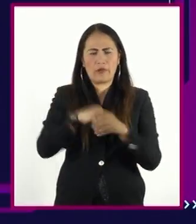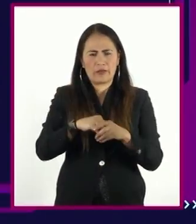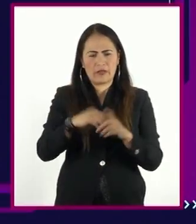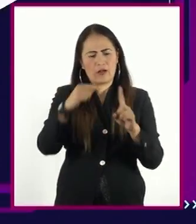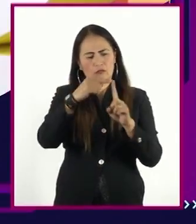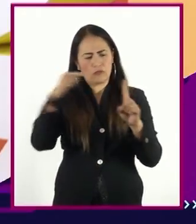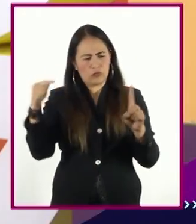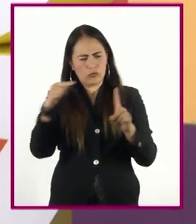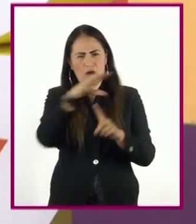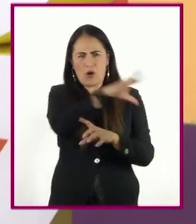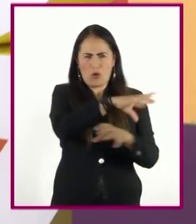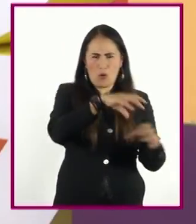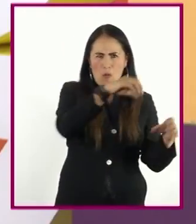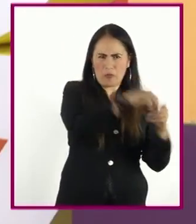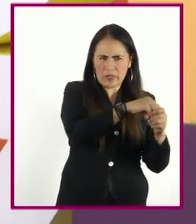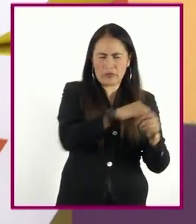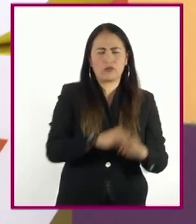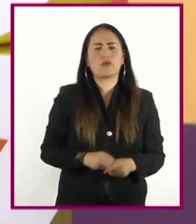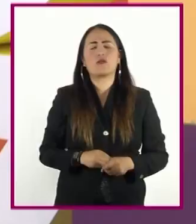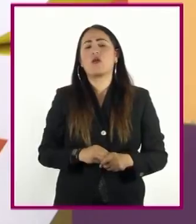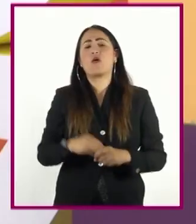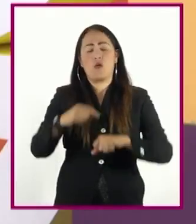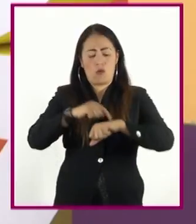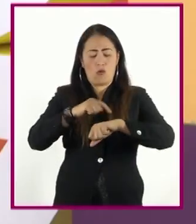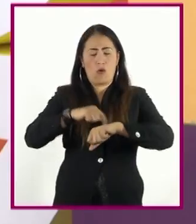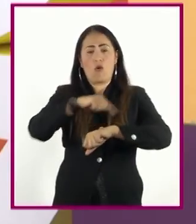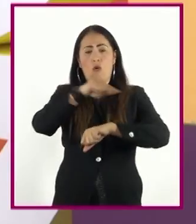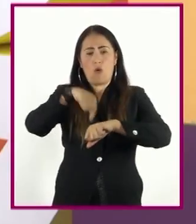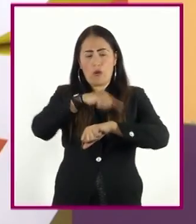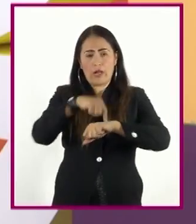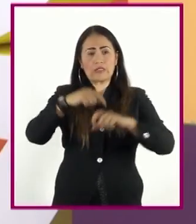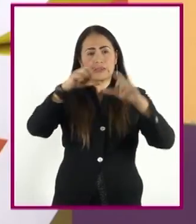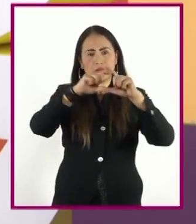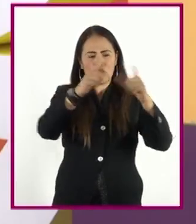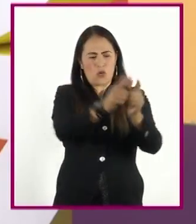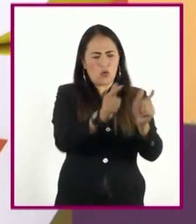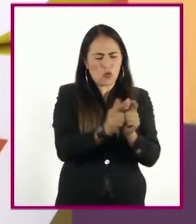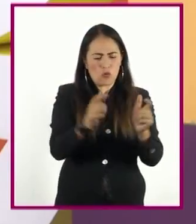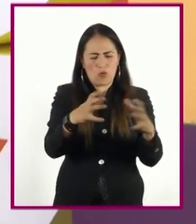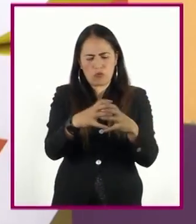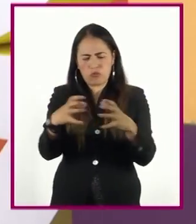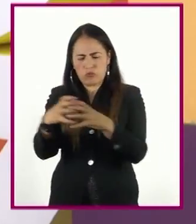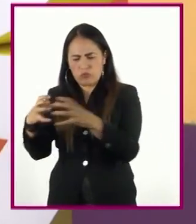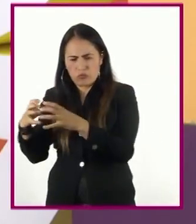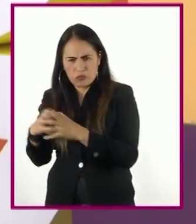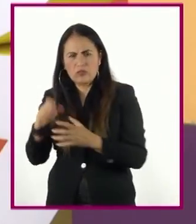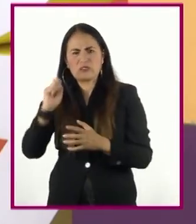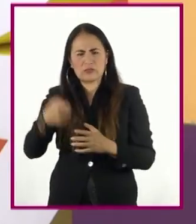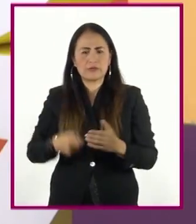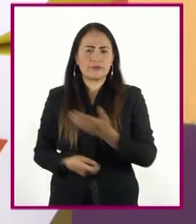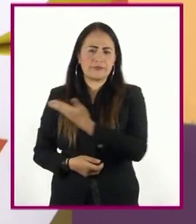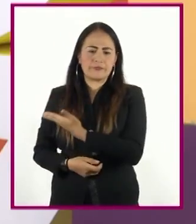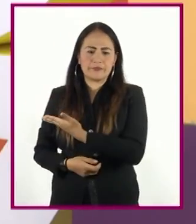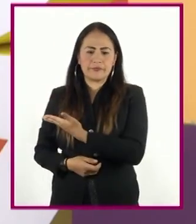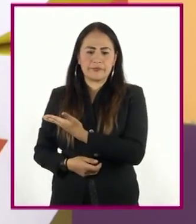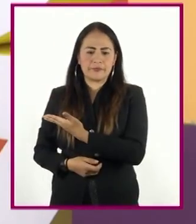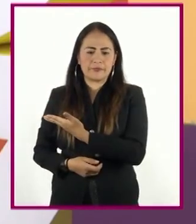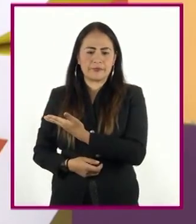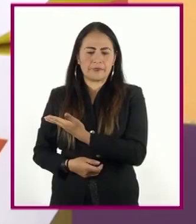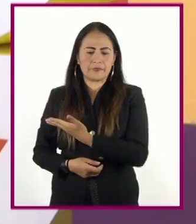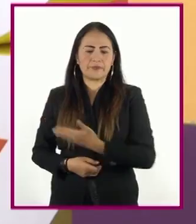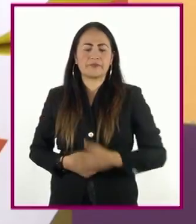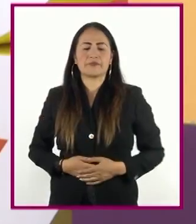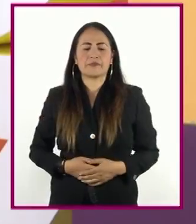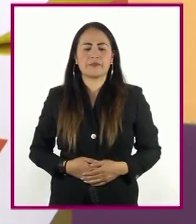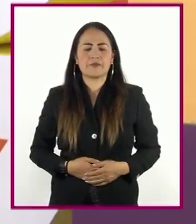de datos. Y para saber las horas de cada categoría, tenemos la relación categoría entre total igual a